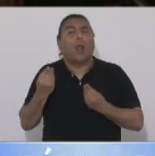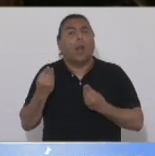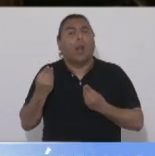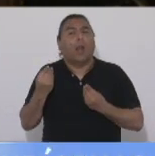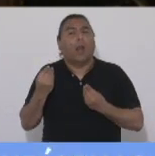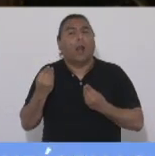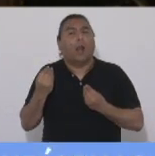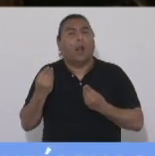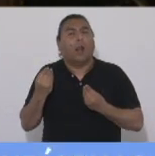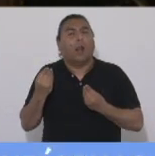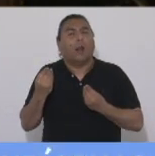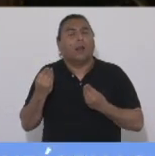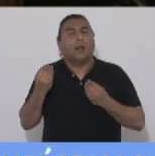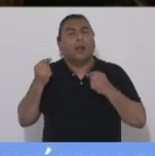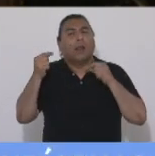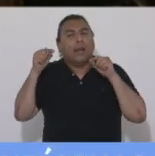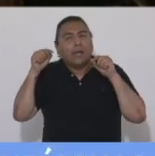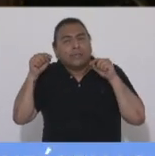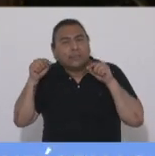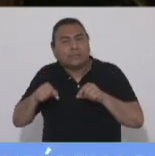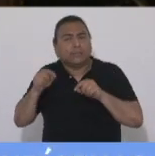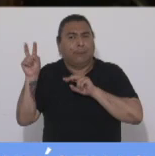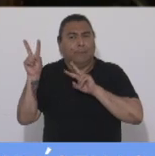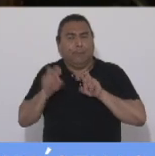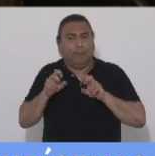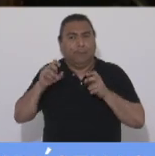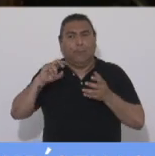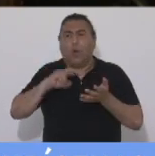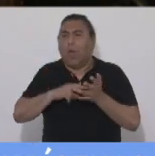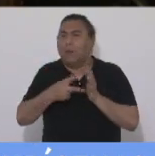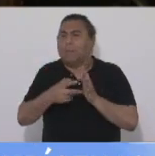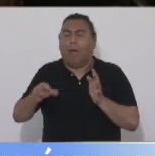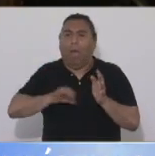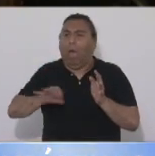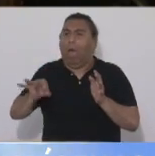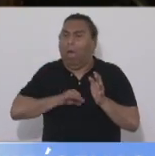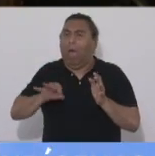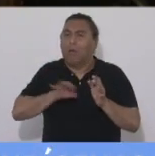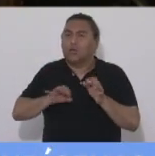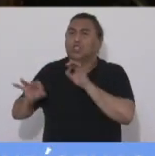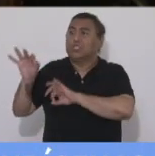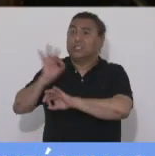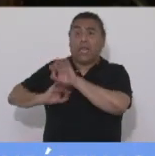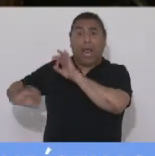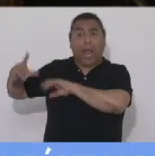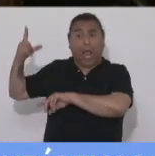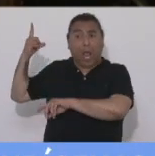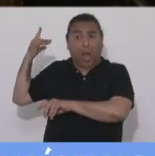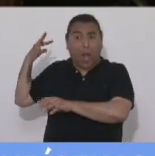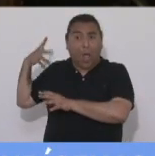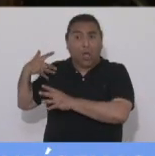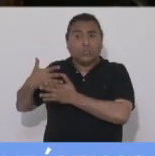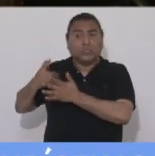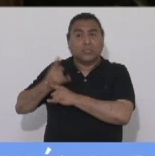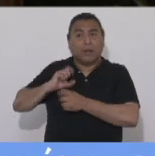resolución de este problema de larga data, desde siglos de postergación, que es,